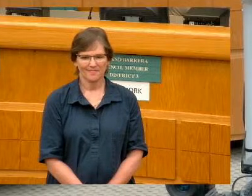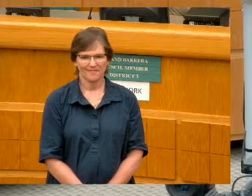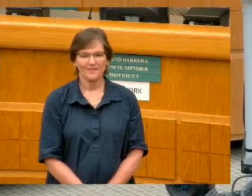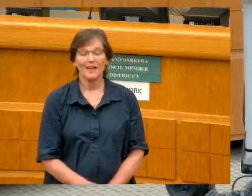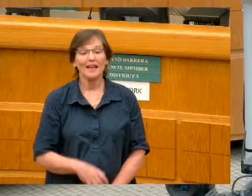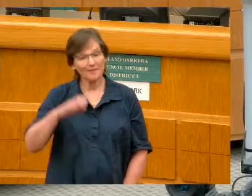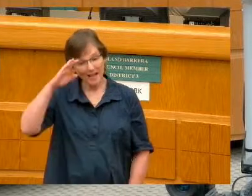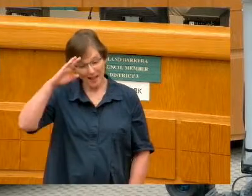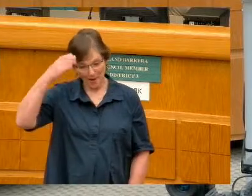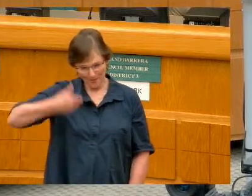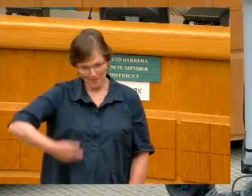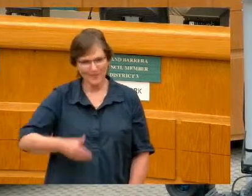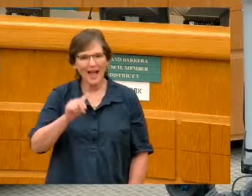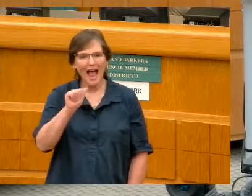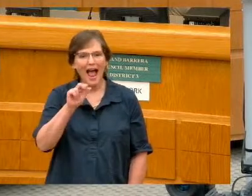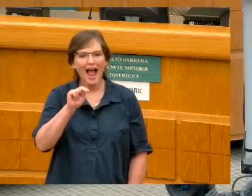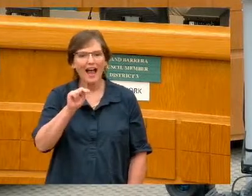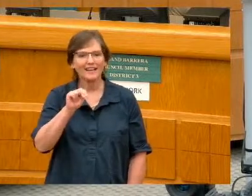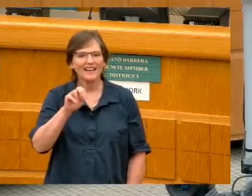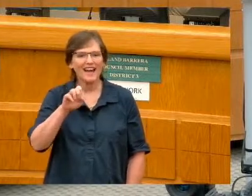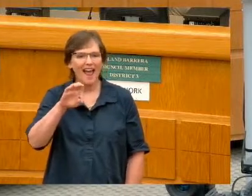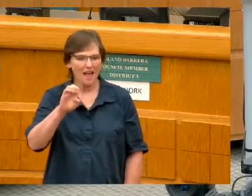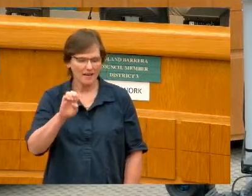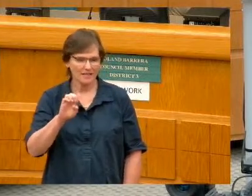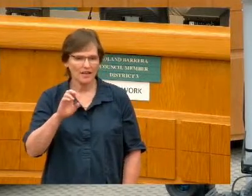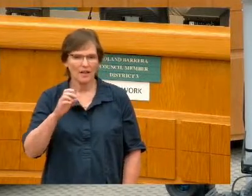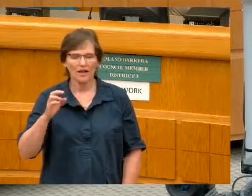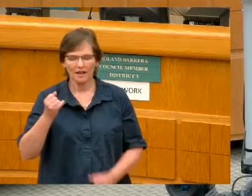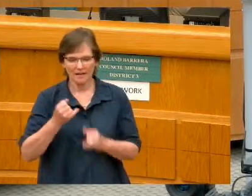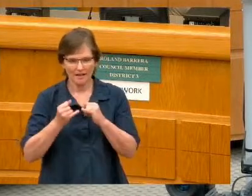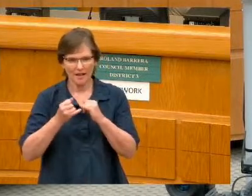Annette Rodriguez, Public Health Director.